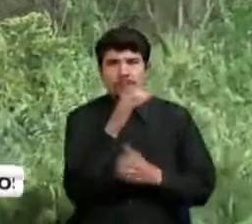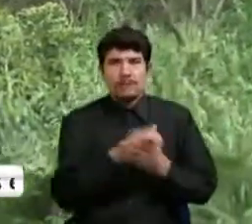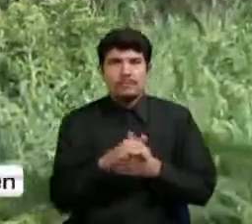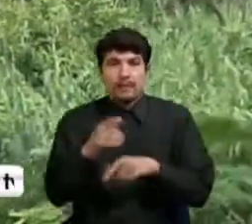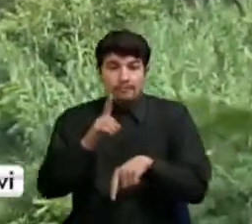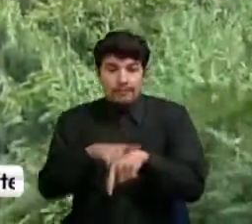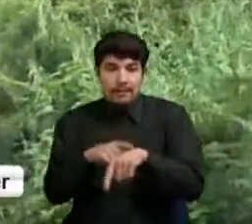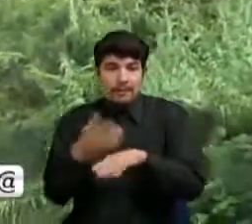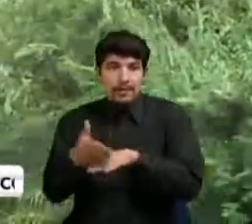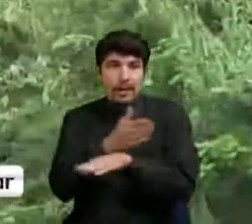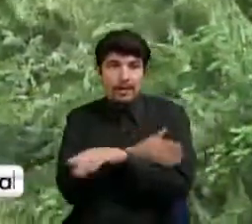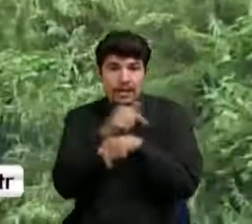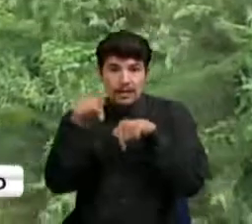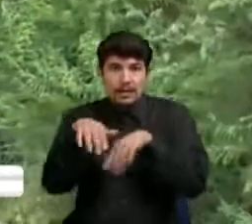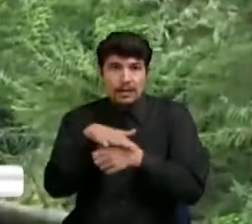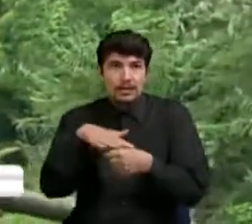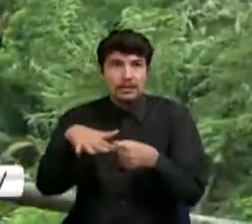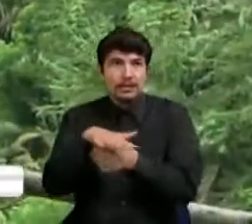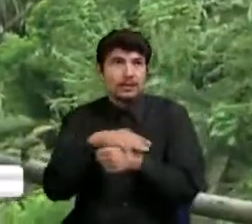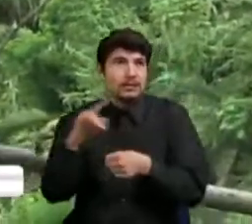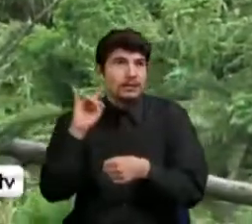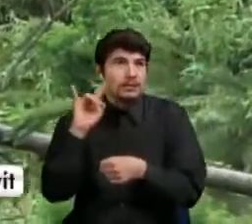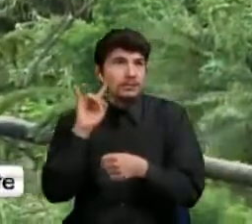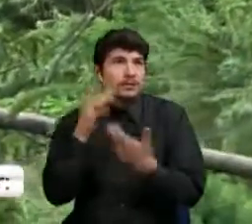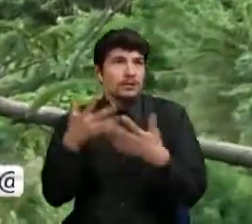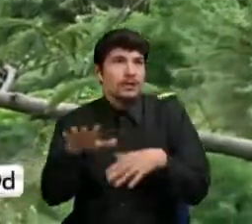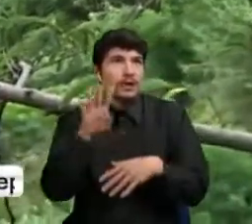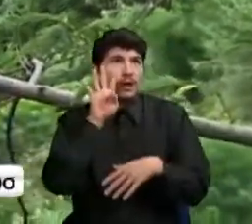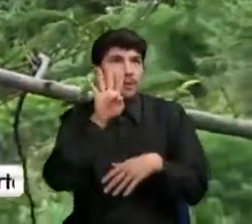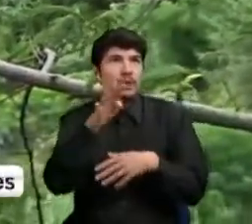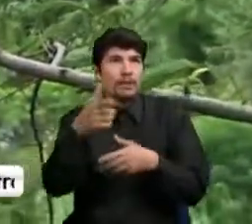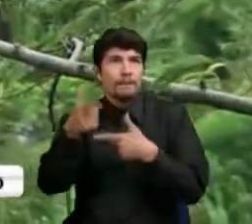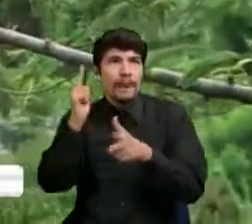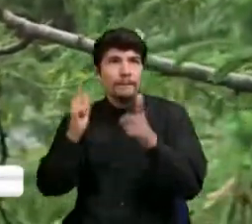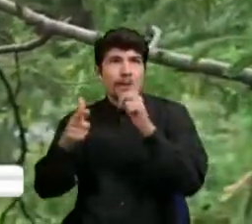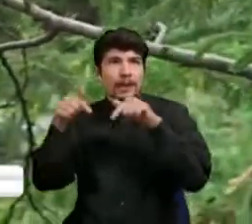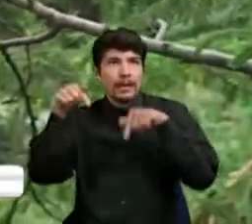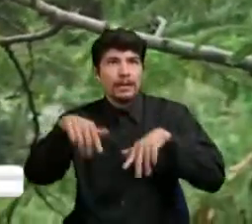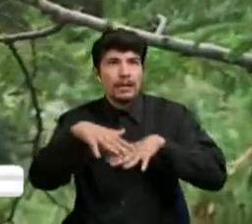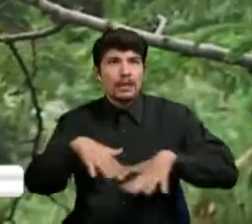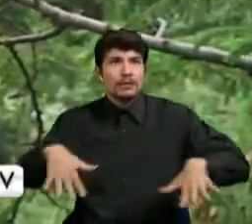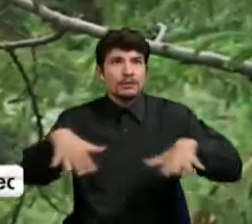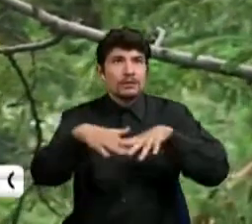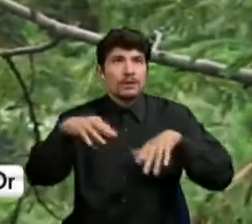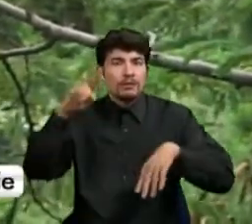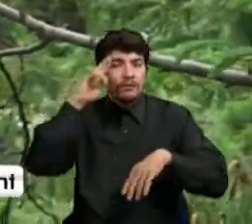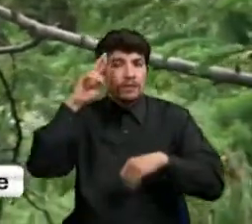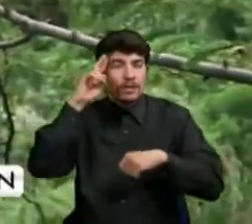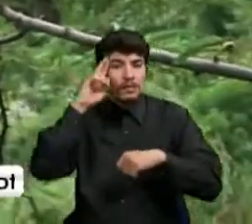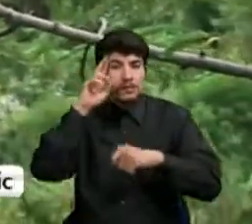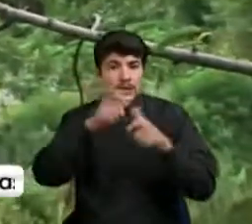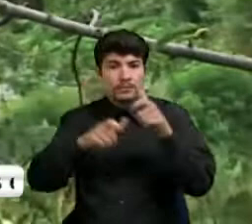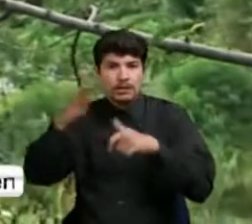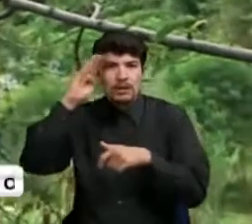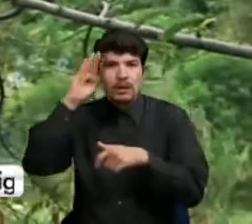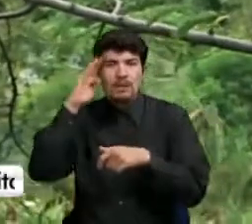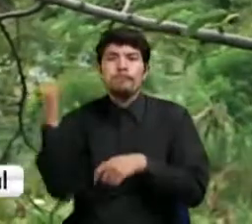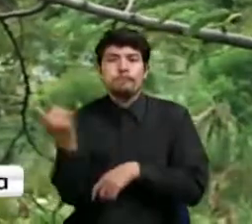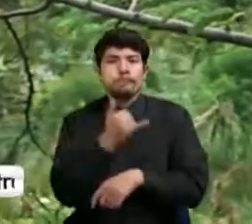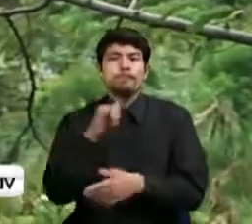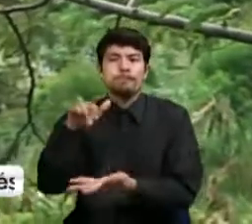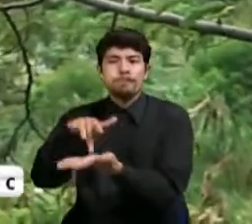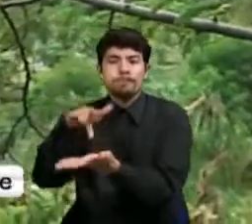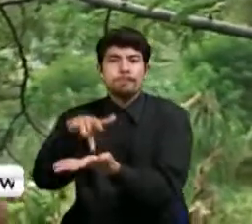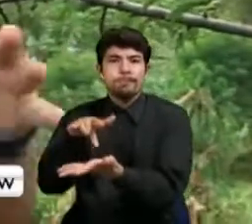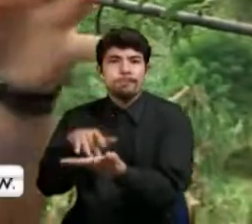registrando periodísticamente esta situación, se oyeron alrededor de 4 disparos en esta zona, por lo que las autoridades todavía hacen presencia en